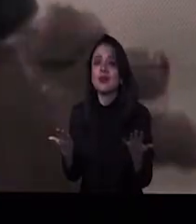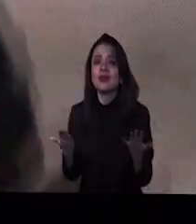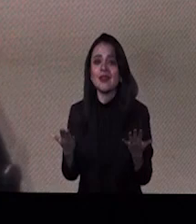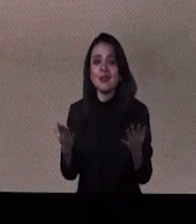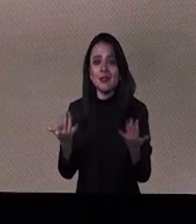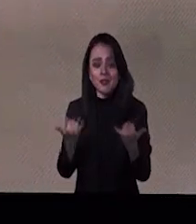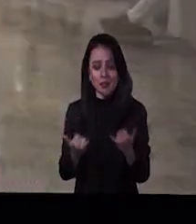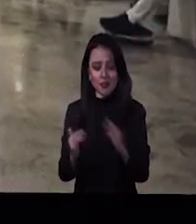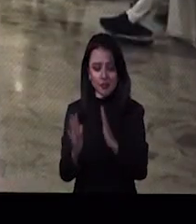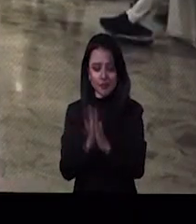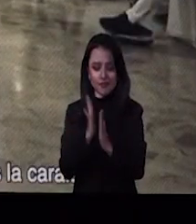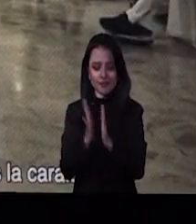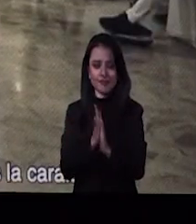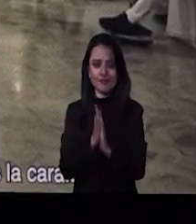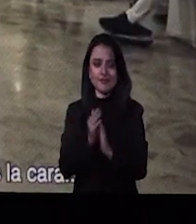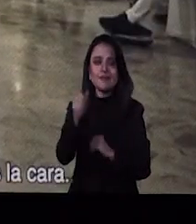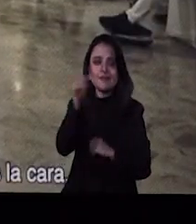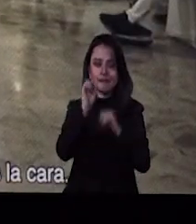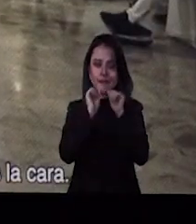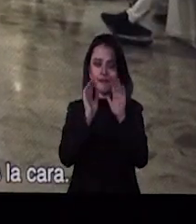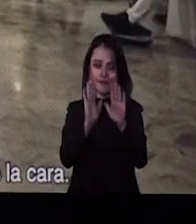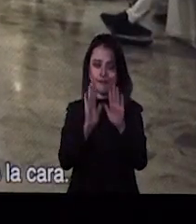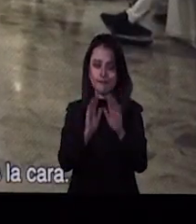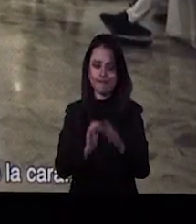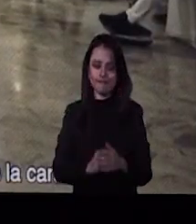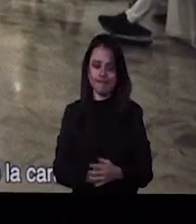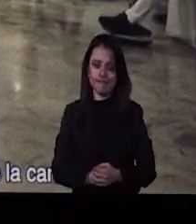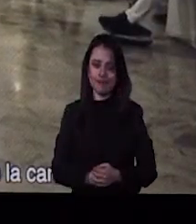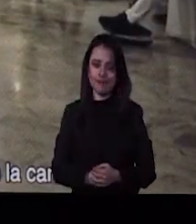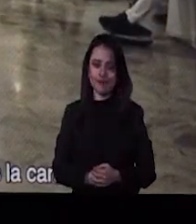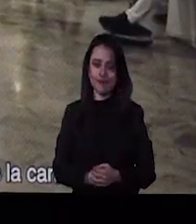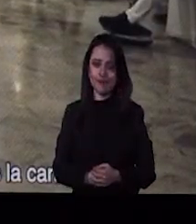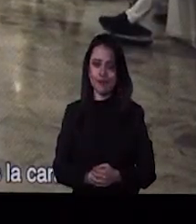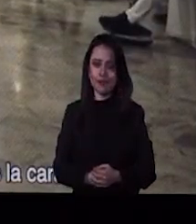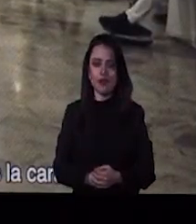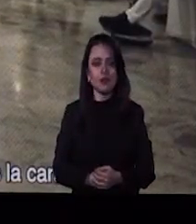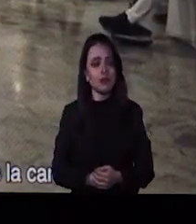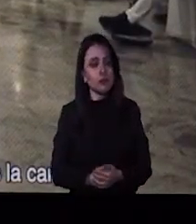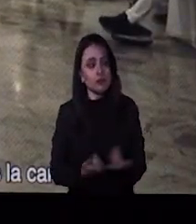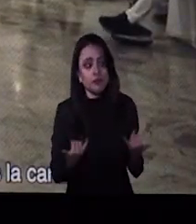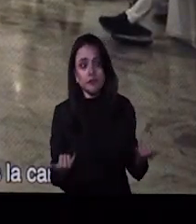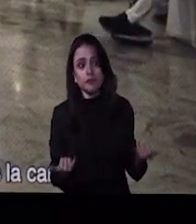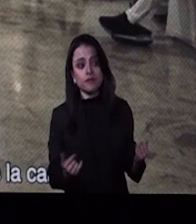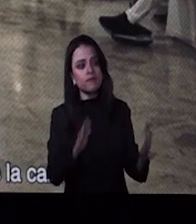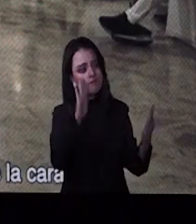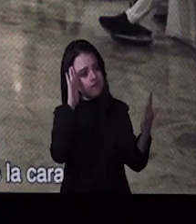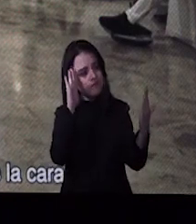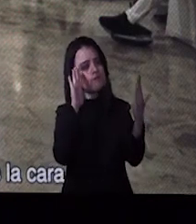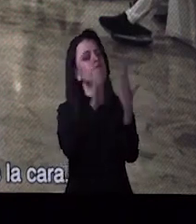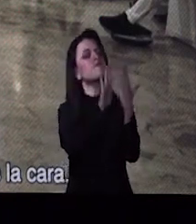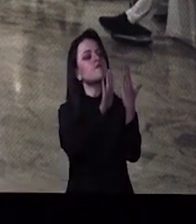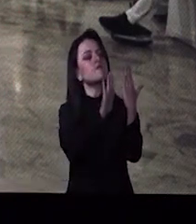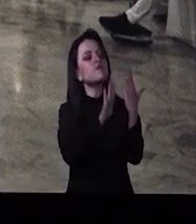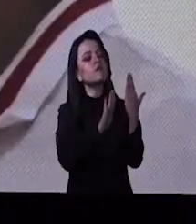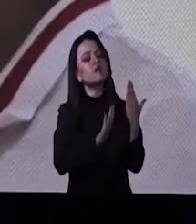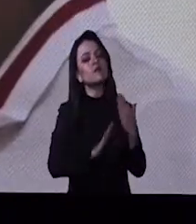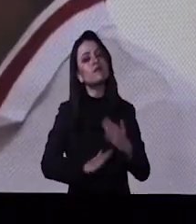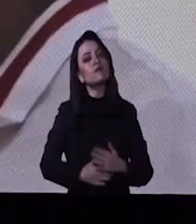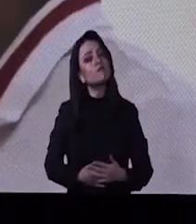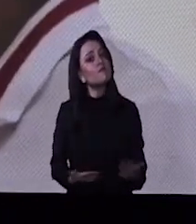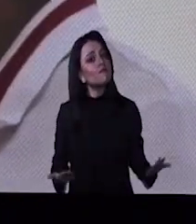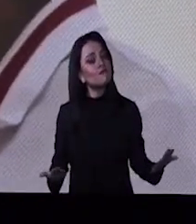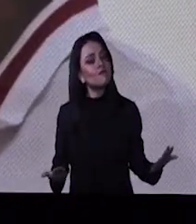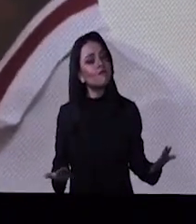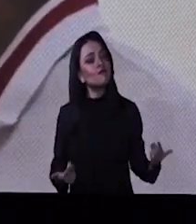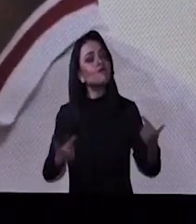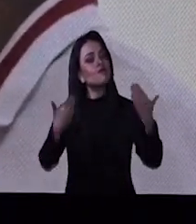Dios le dé fortaleza. Llegó la hora de estar con ustedes frente a frente, darles la cara y decirles que